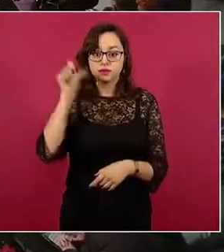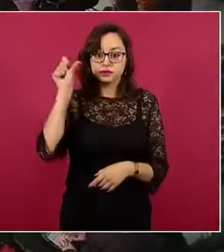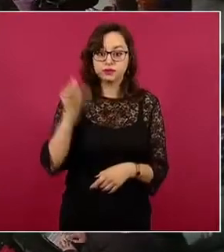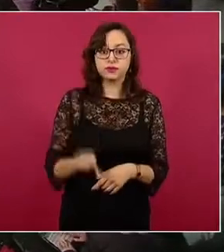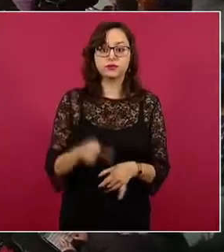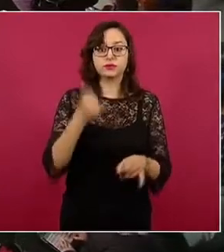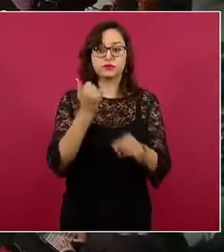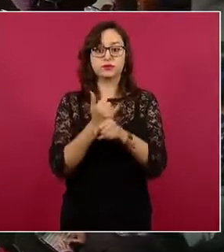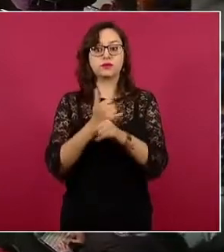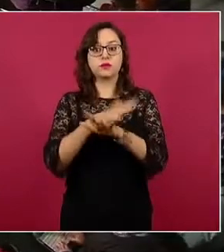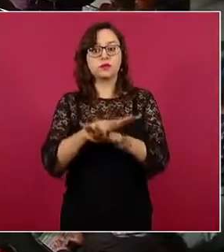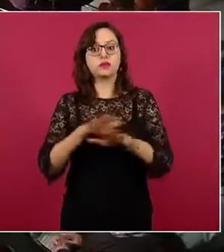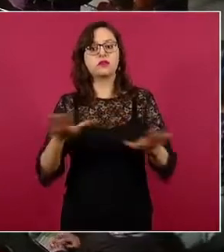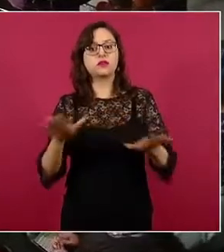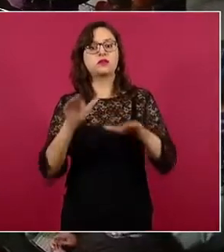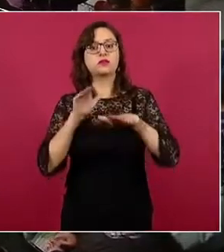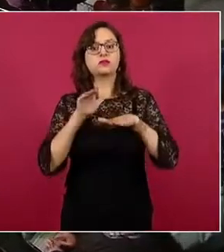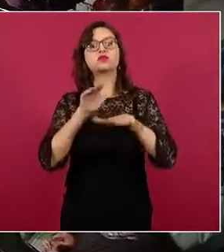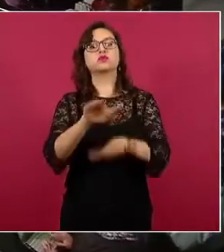a conocer